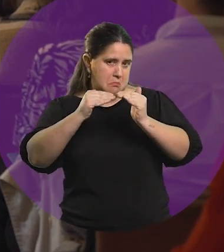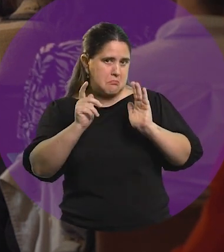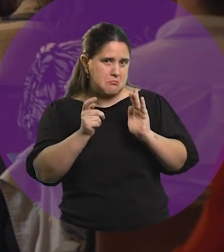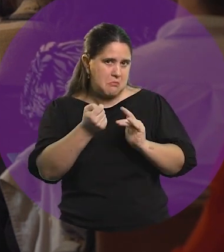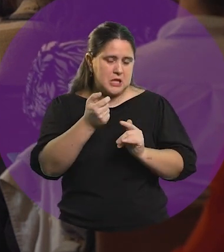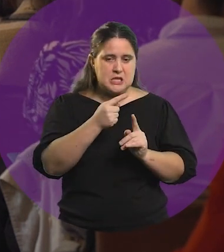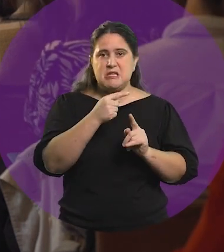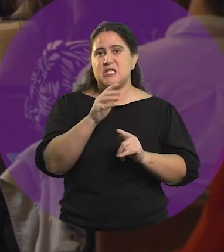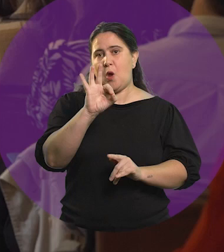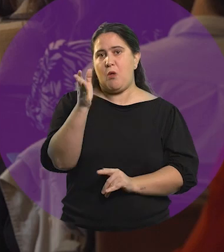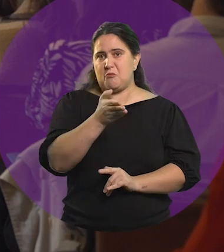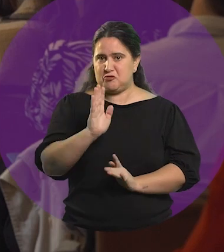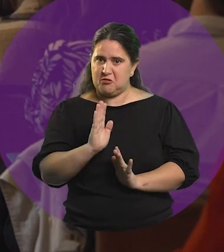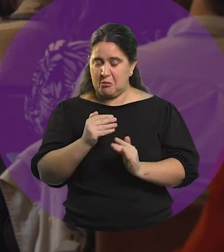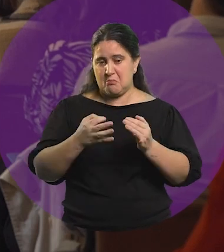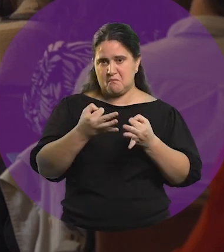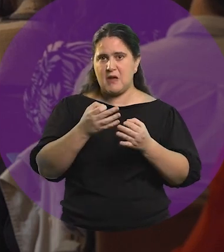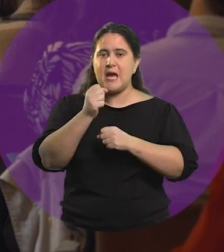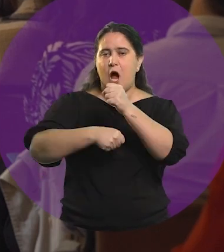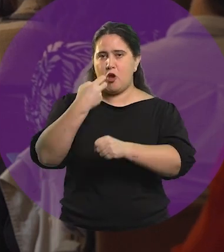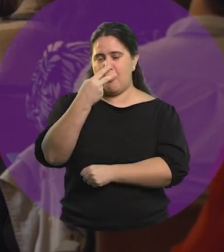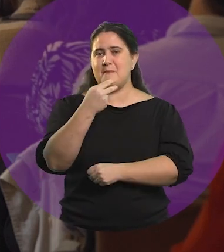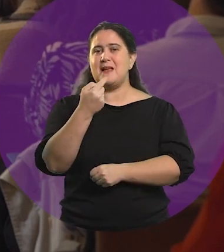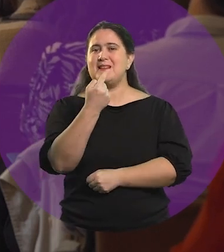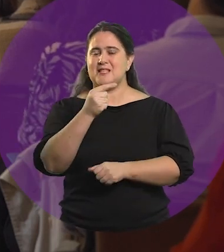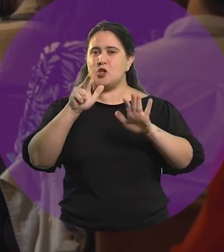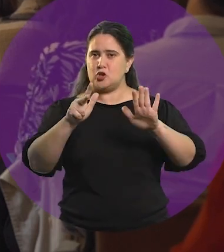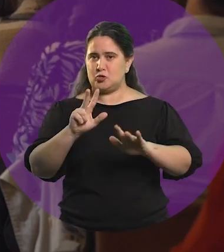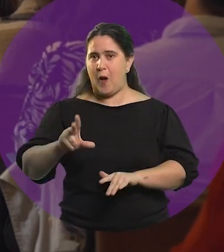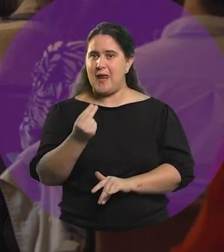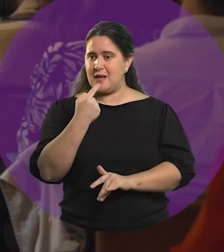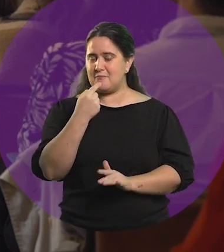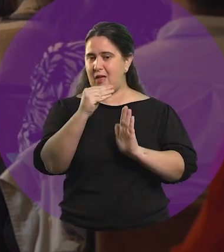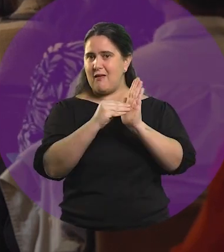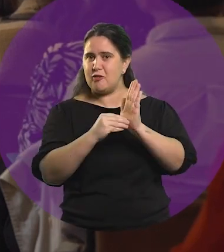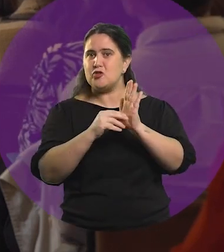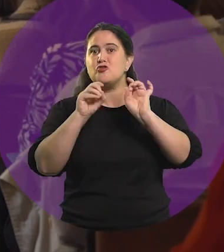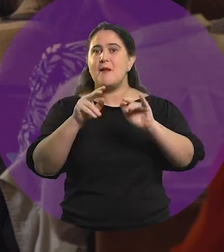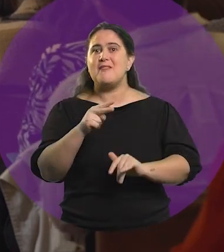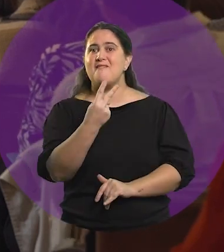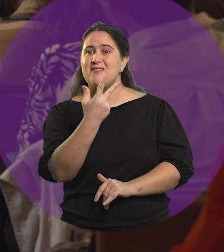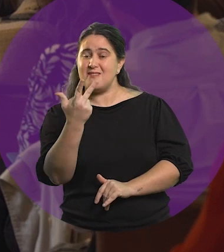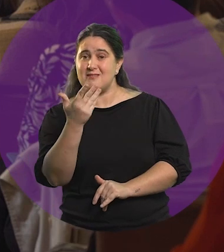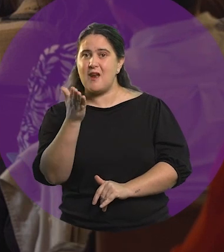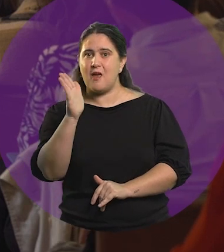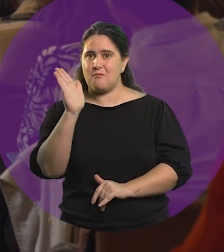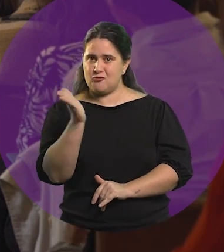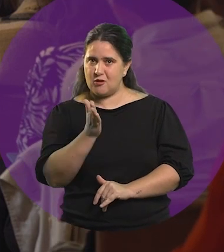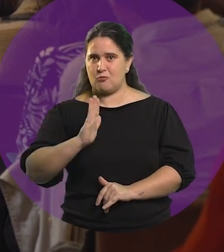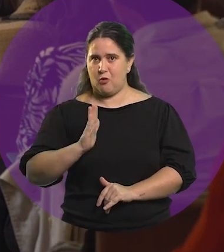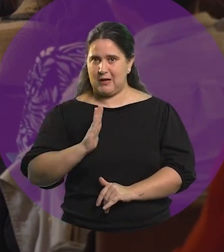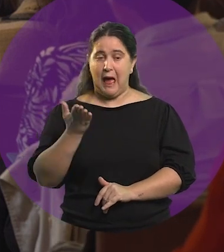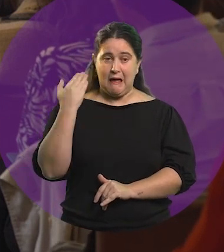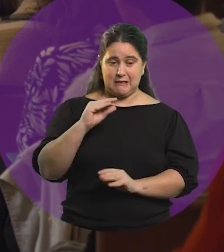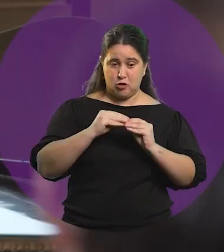de la computación. Y para datos del 2018, que son datos de la ANEP, ¿sí?, nada más que el 23% entra. O sea, antes entraban